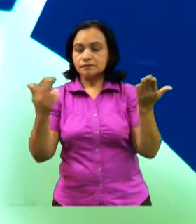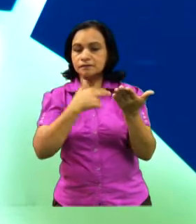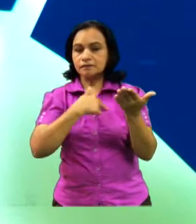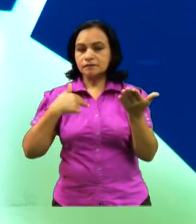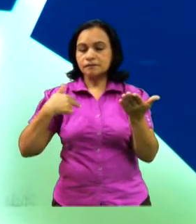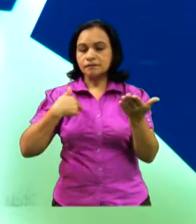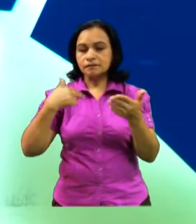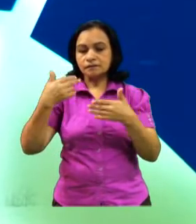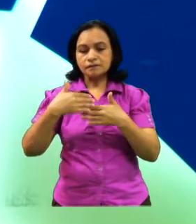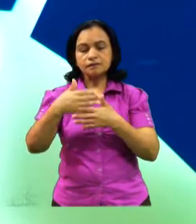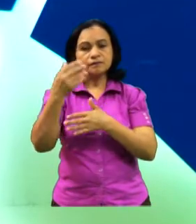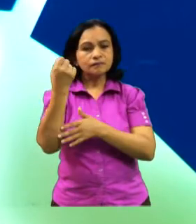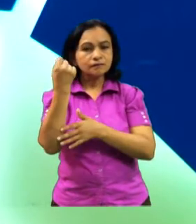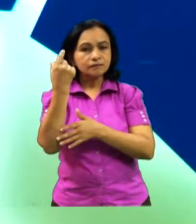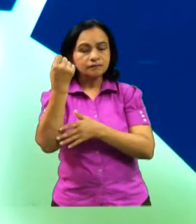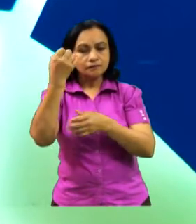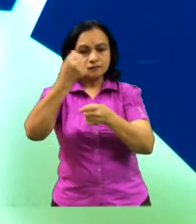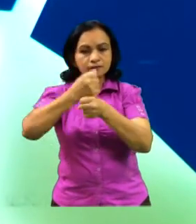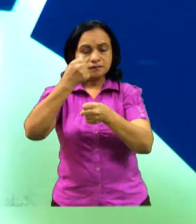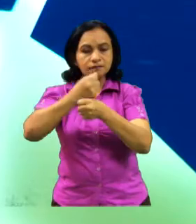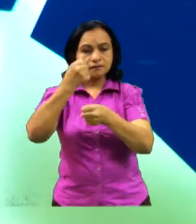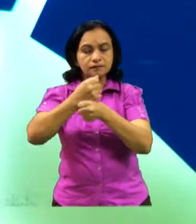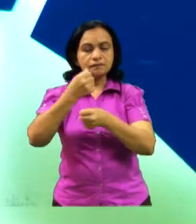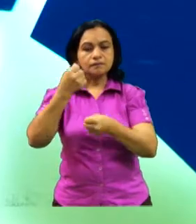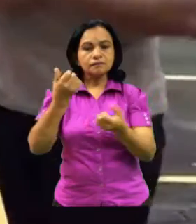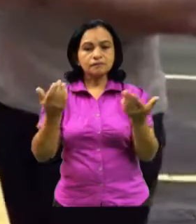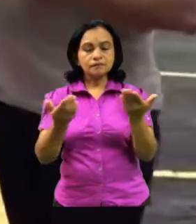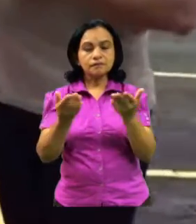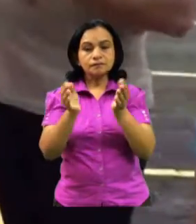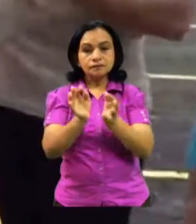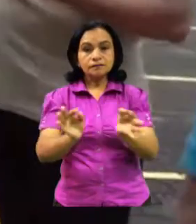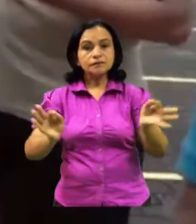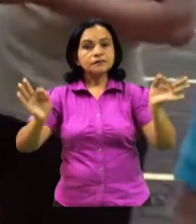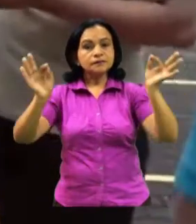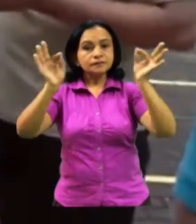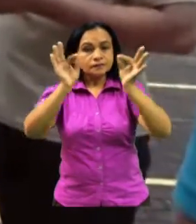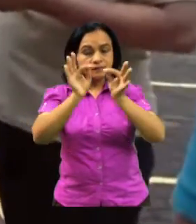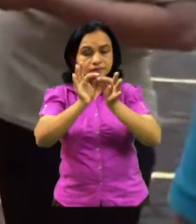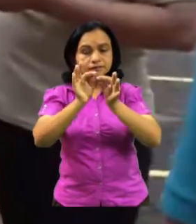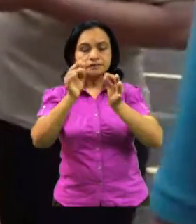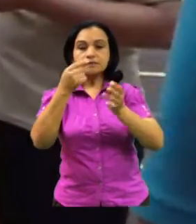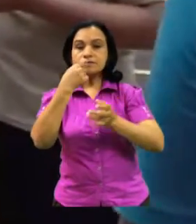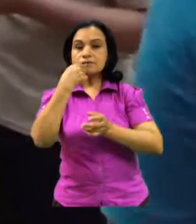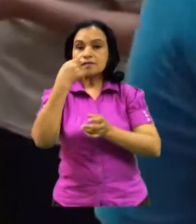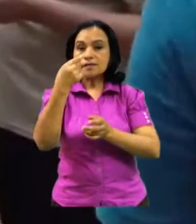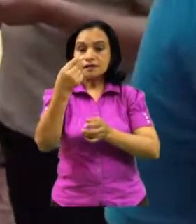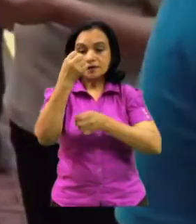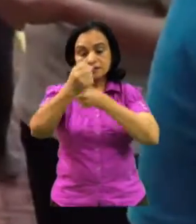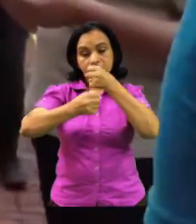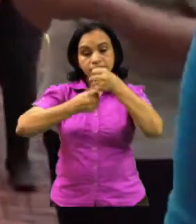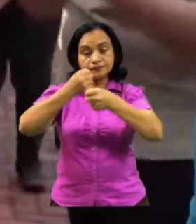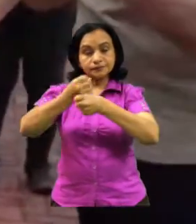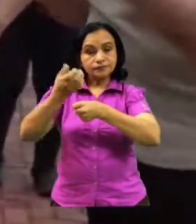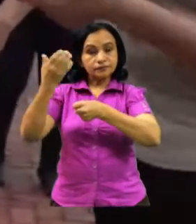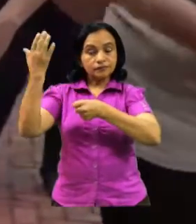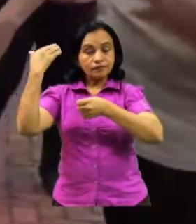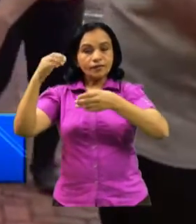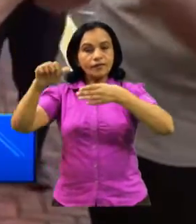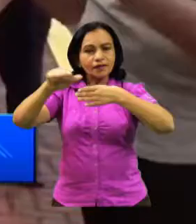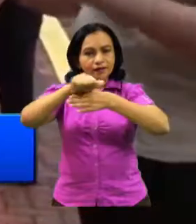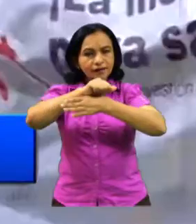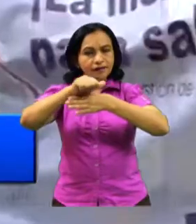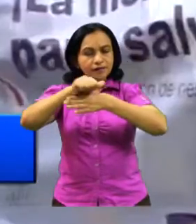¿Qué consideran que hace falta trabajar para fortalecer esta labor? Es importante también hacer referencia de que el año pasado hicimos un